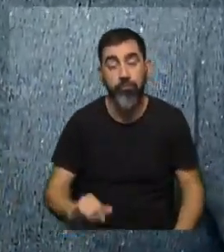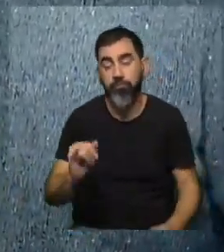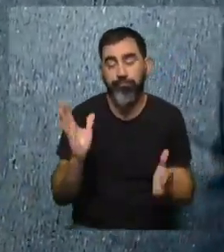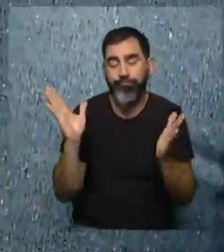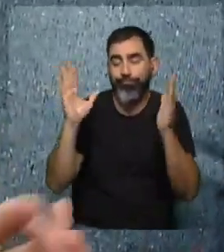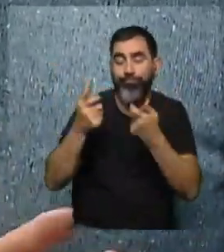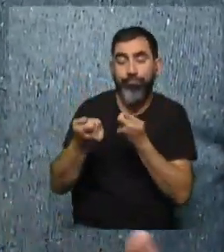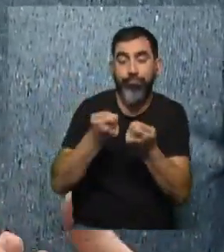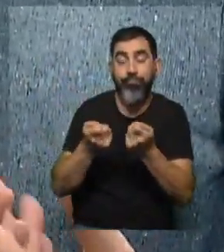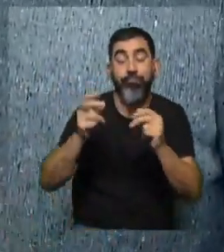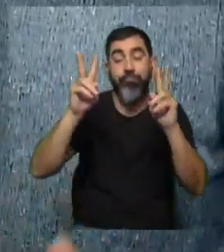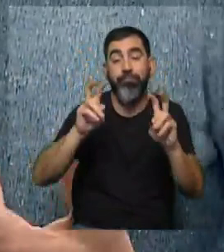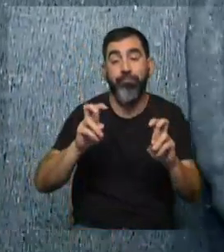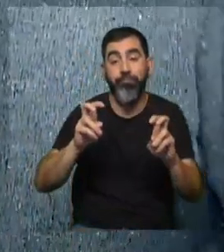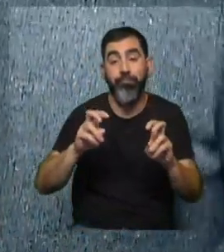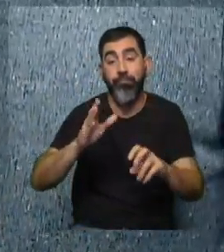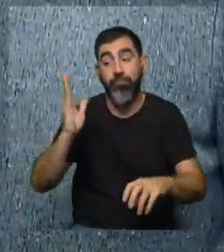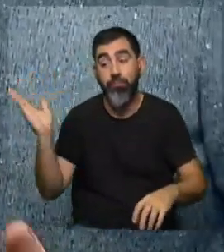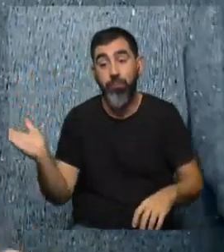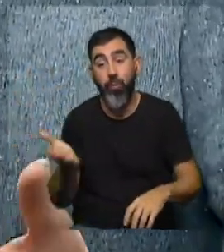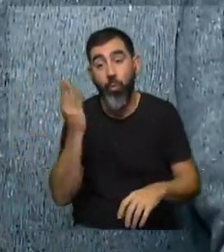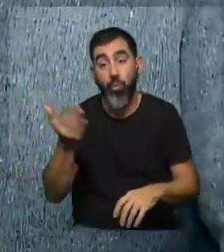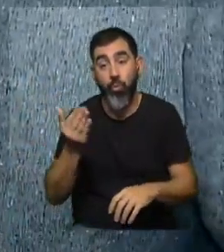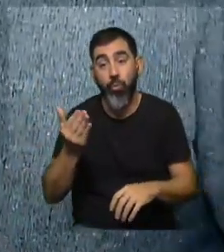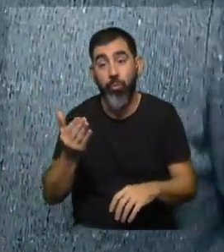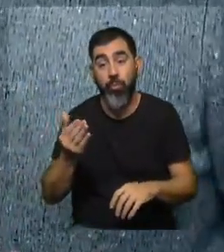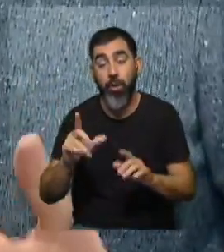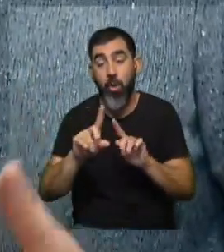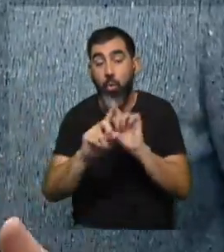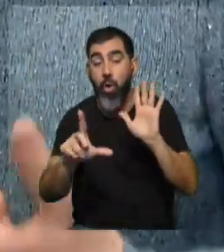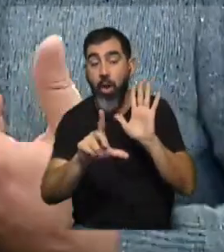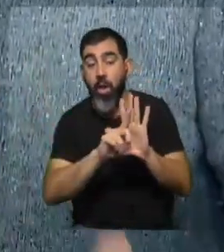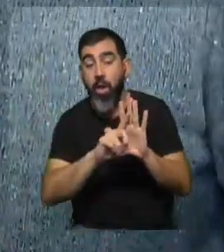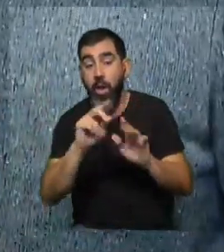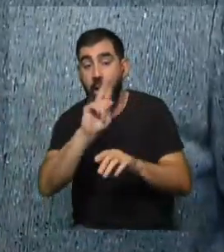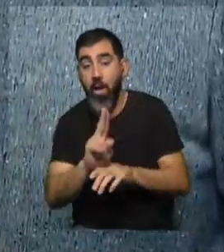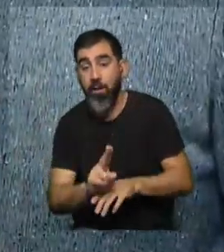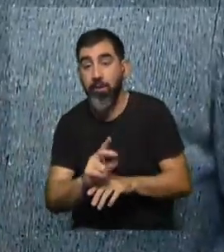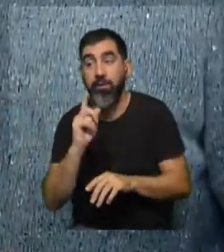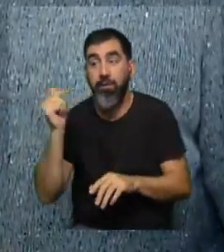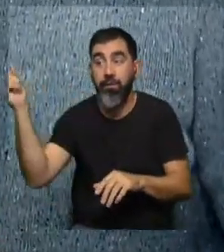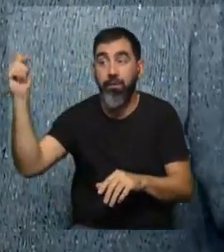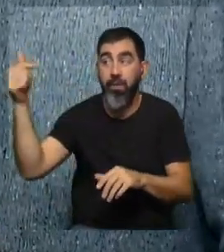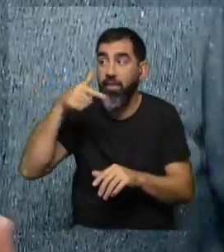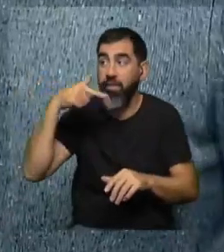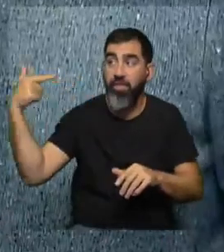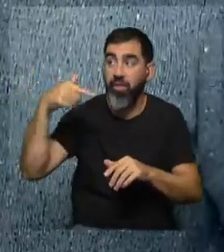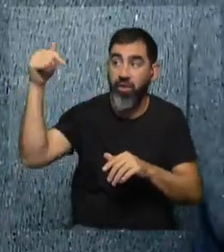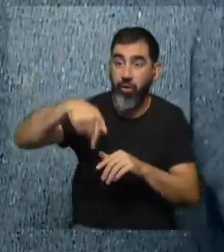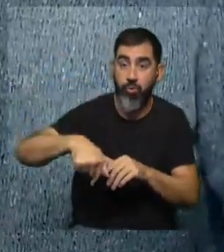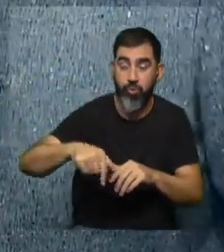inmanejable es el tema de Bueno ya la producción para uso ilícito y que venga directamente y ahí